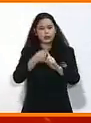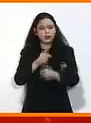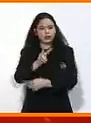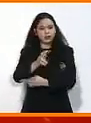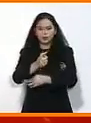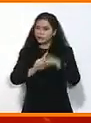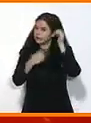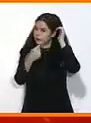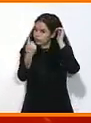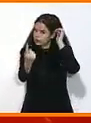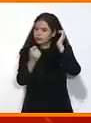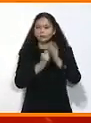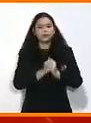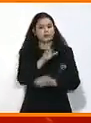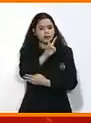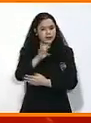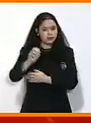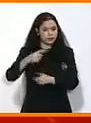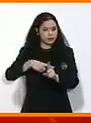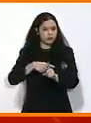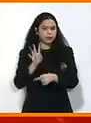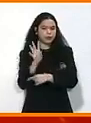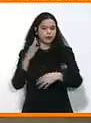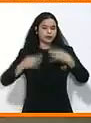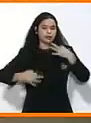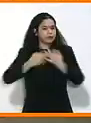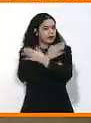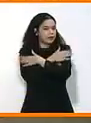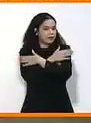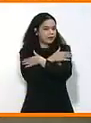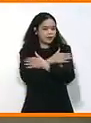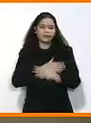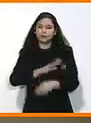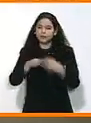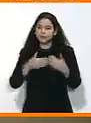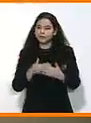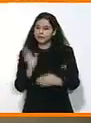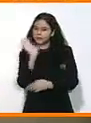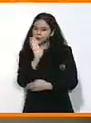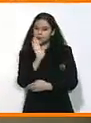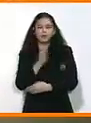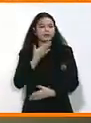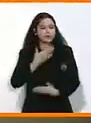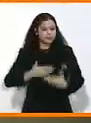Multi-X 2X y para más 1, 70 más 4. Felicidades, me despido